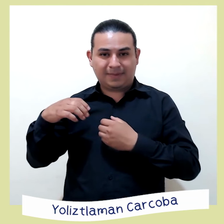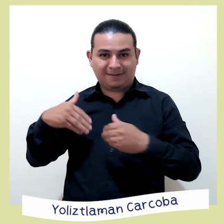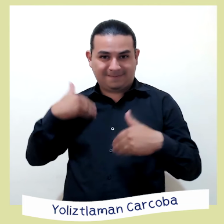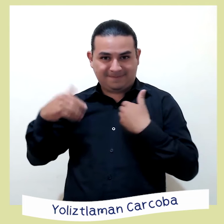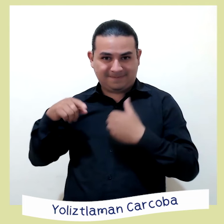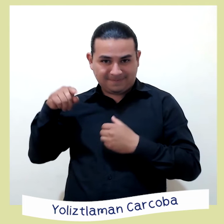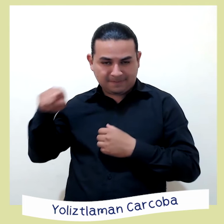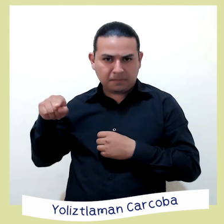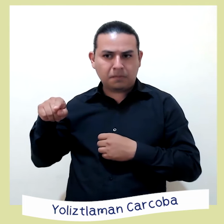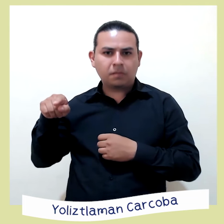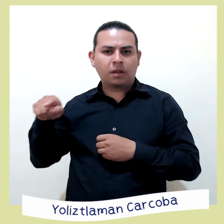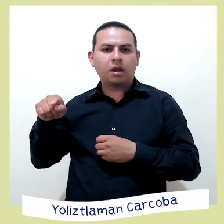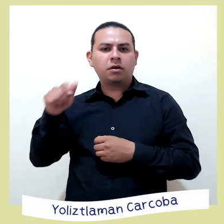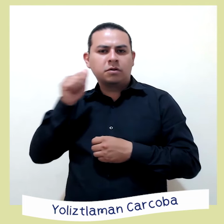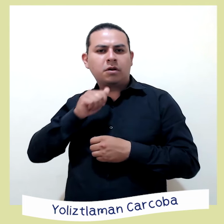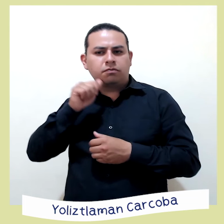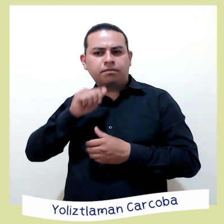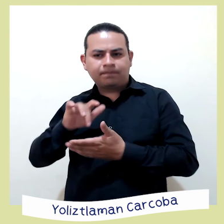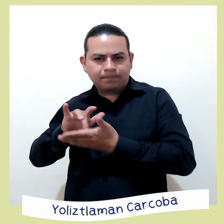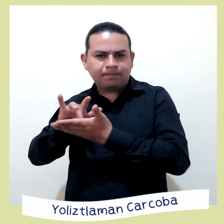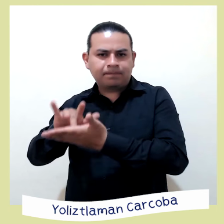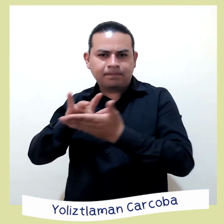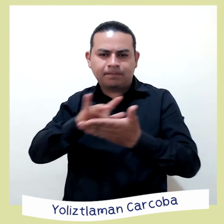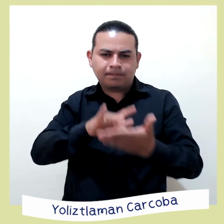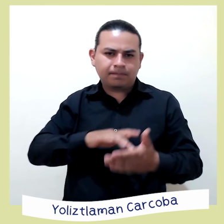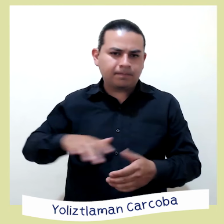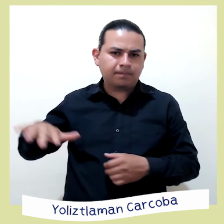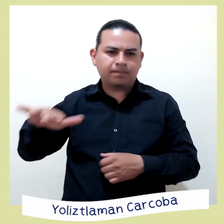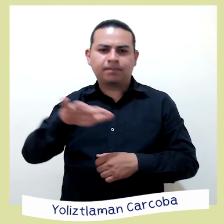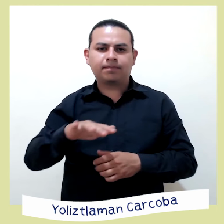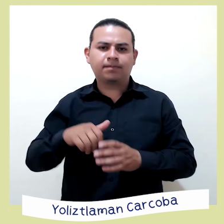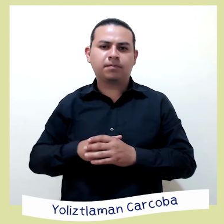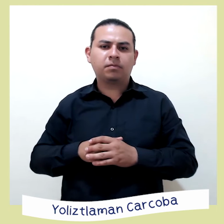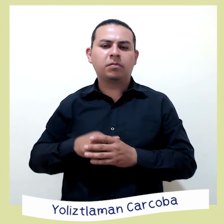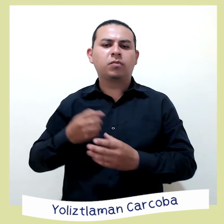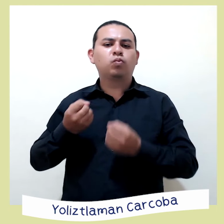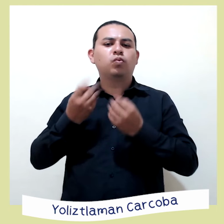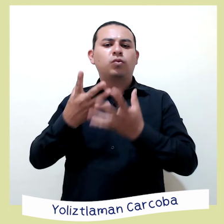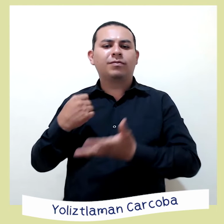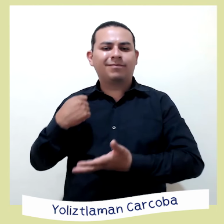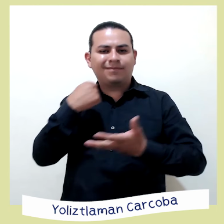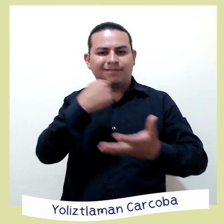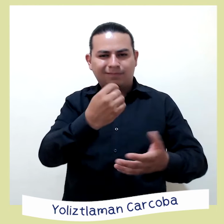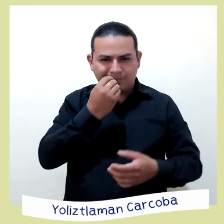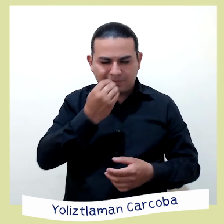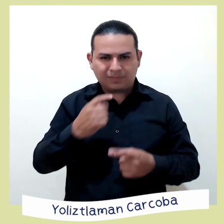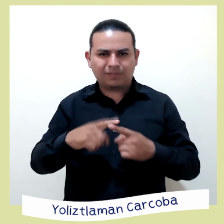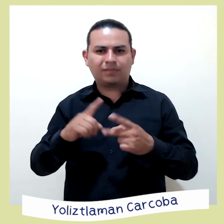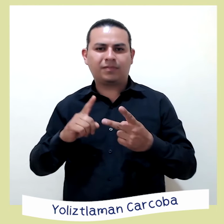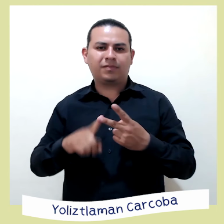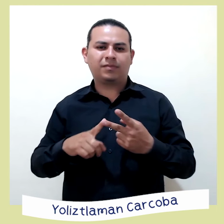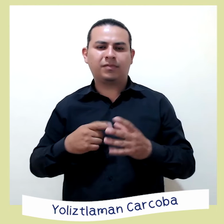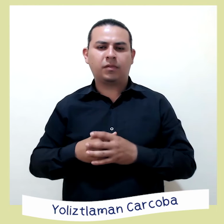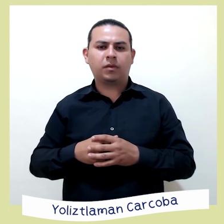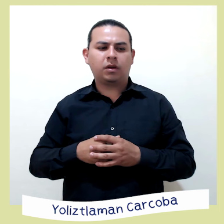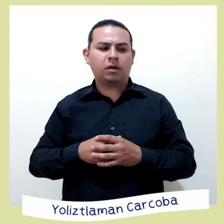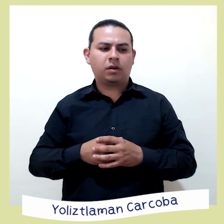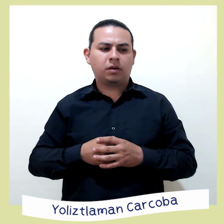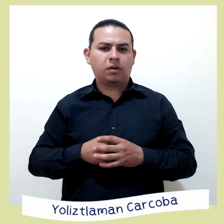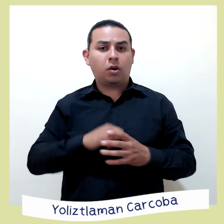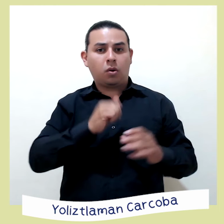tenemos ayuda, por ejemplo, de Uber, que nos dan despensas. Tenemos otra asociación que nos